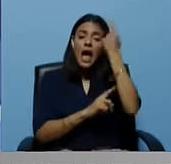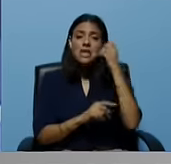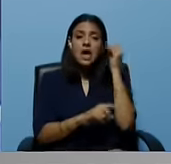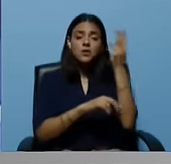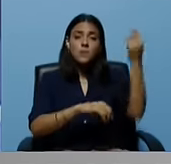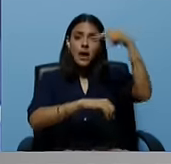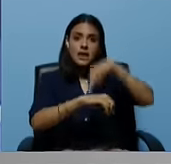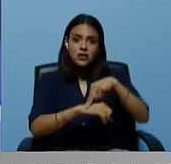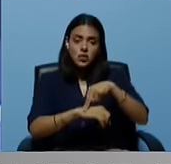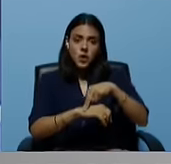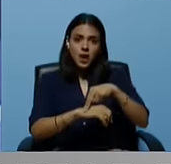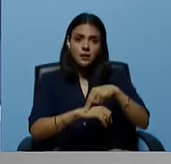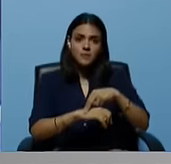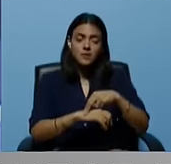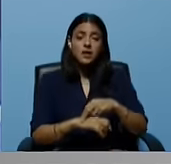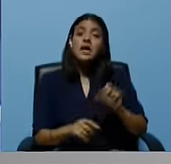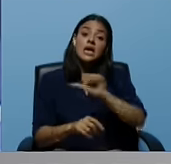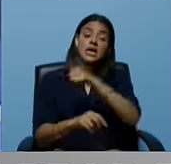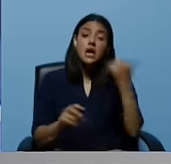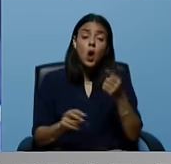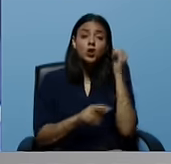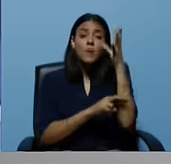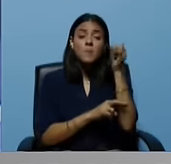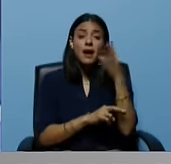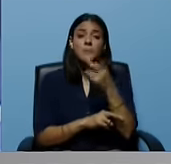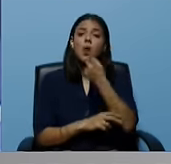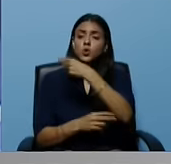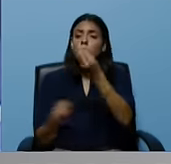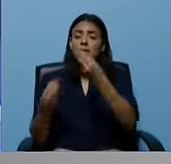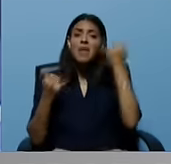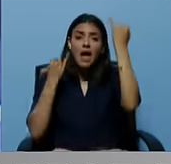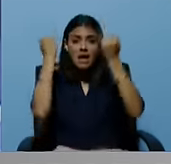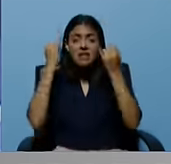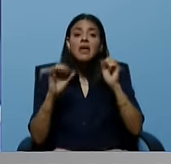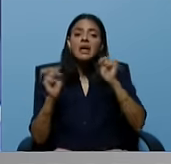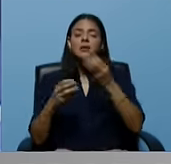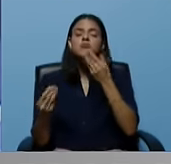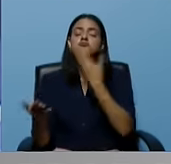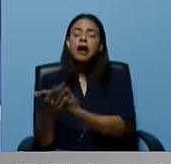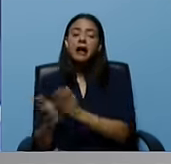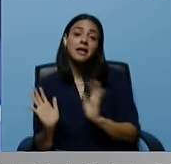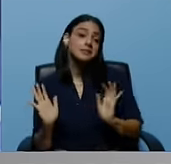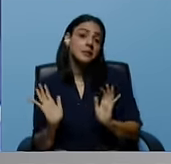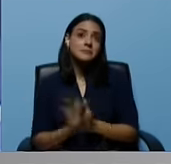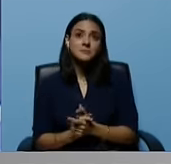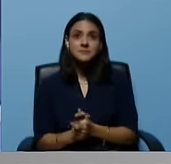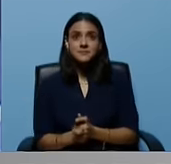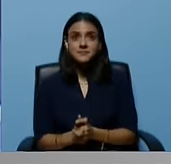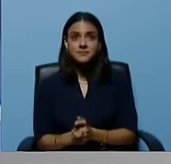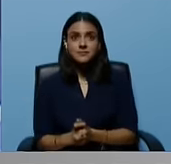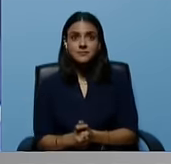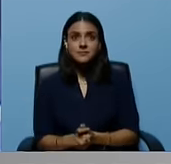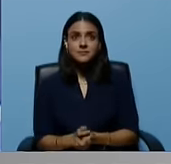la Asamblea Nacional. Y sobre los otros parlamentos me acaba de dar una muy buena idea. Gracias, Andrés.